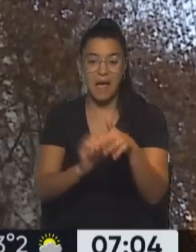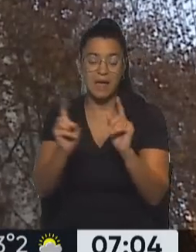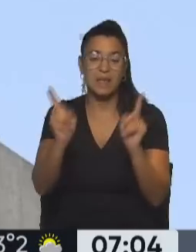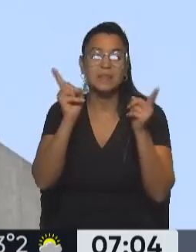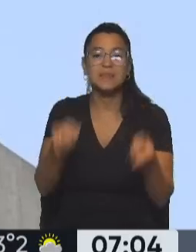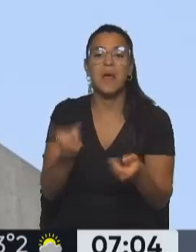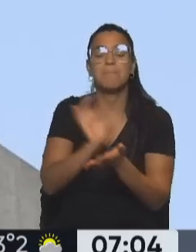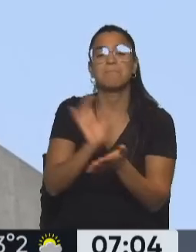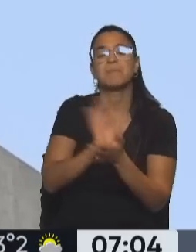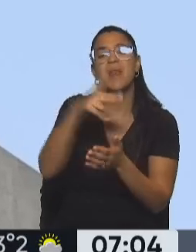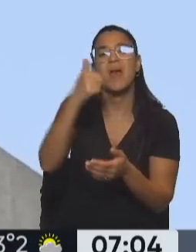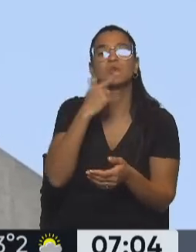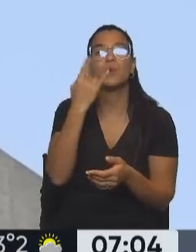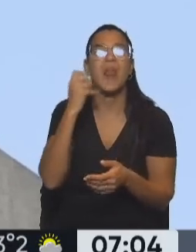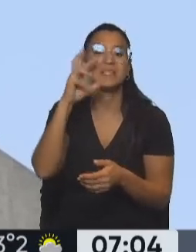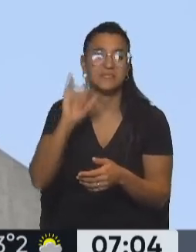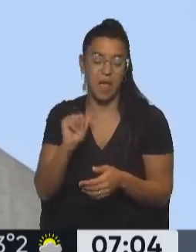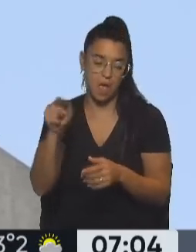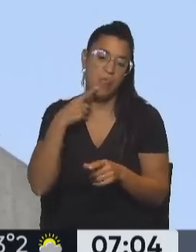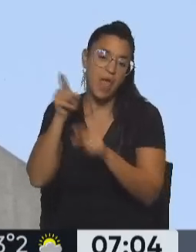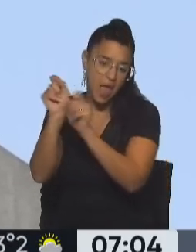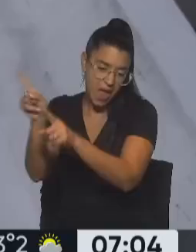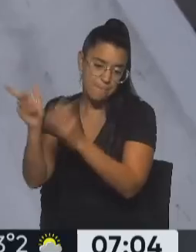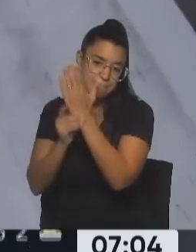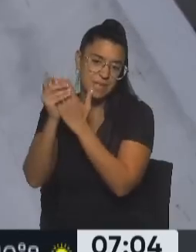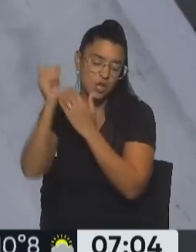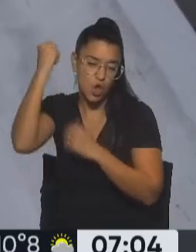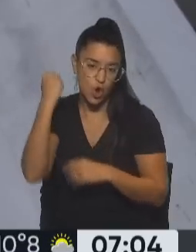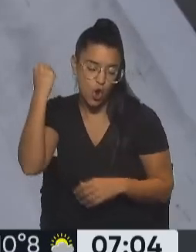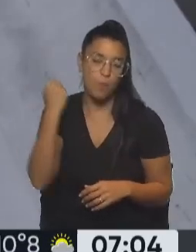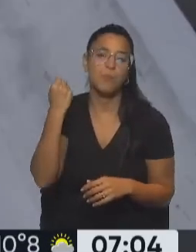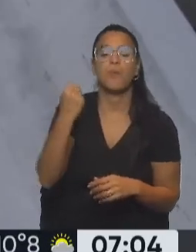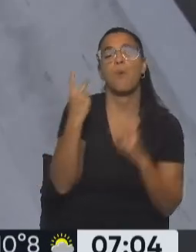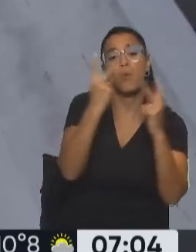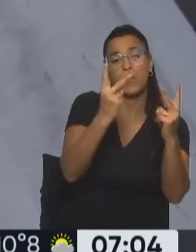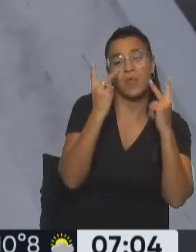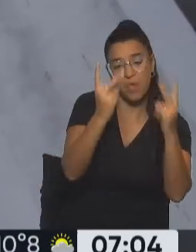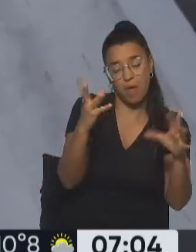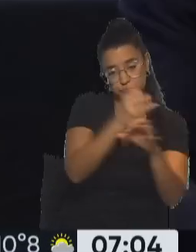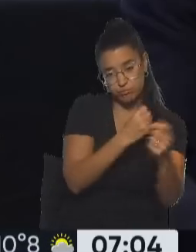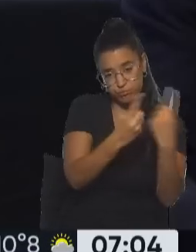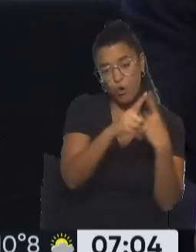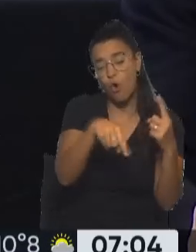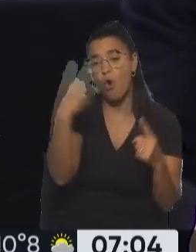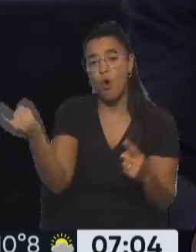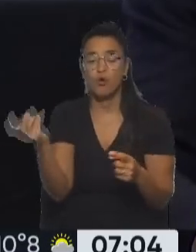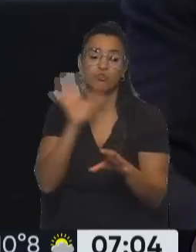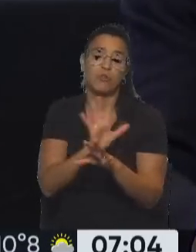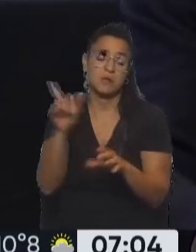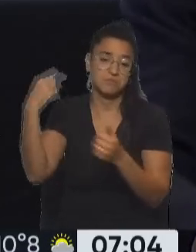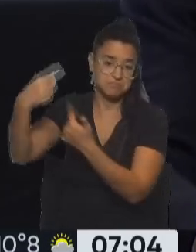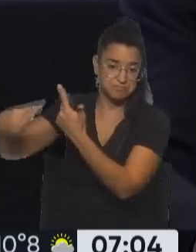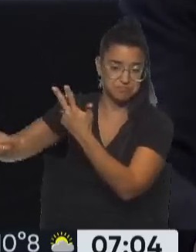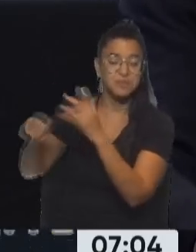similar naturaleza, aclaran desde el Ministerio de Economía, movilidad, viáticos y otras compensaciones análogas,